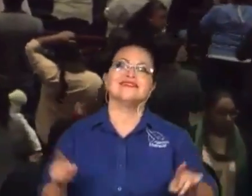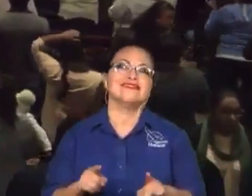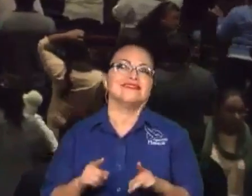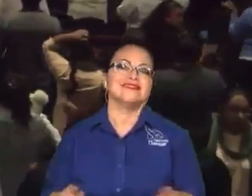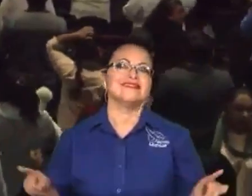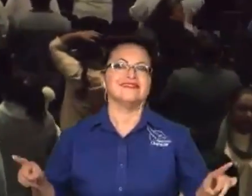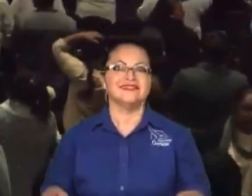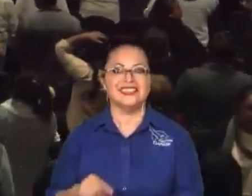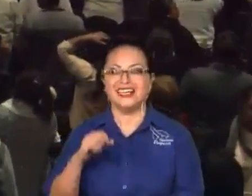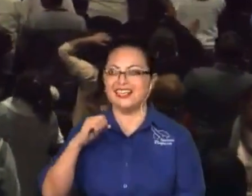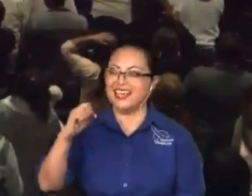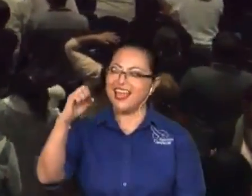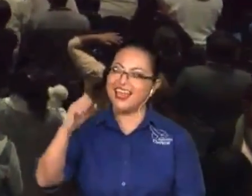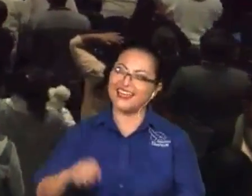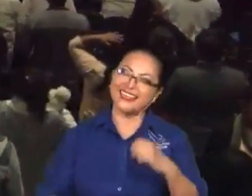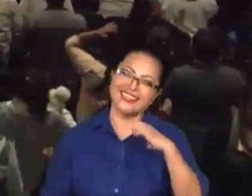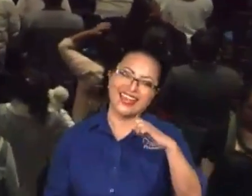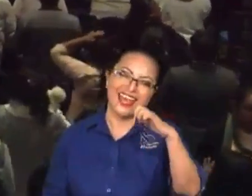gozo.